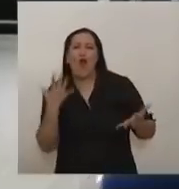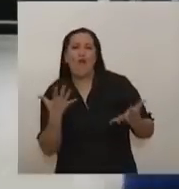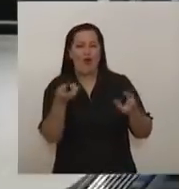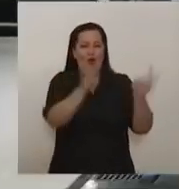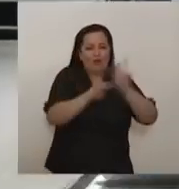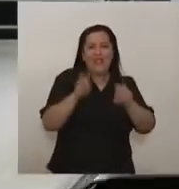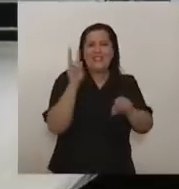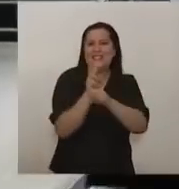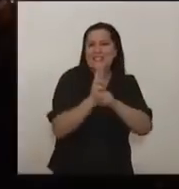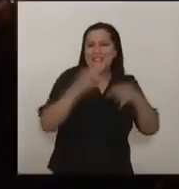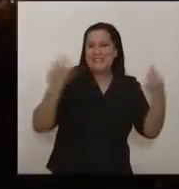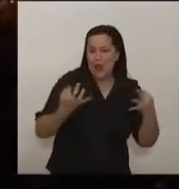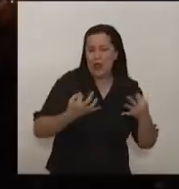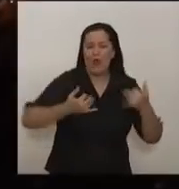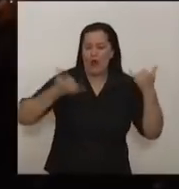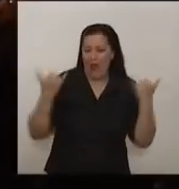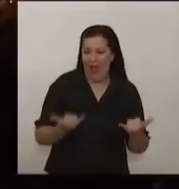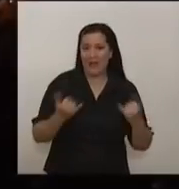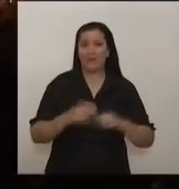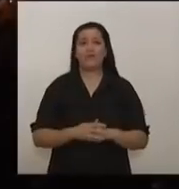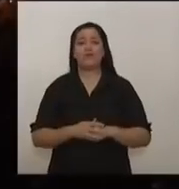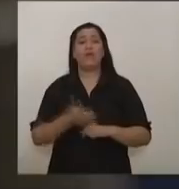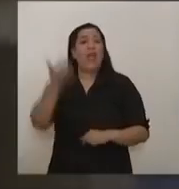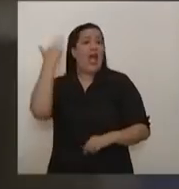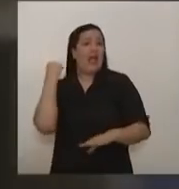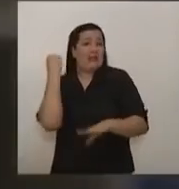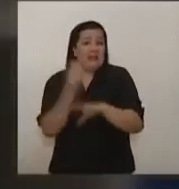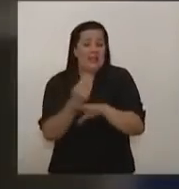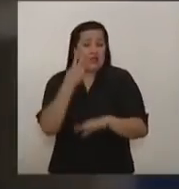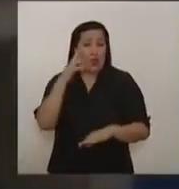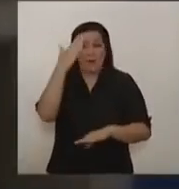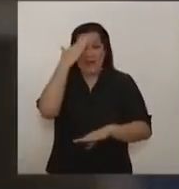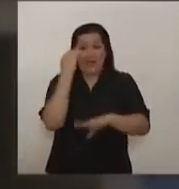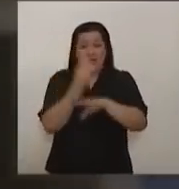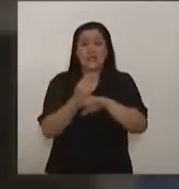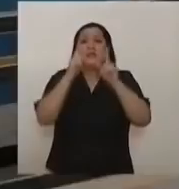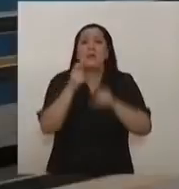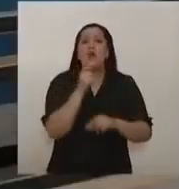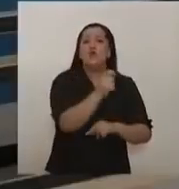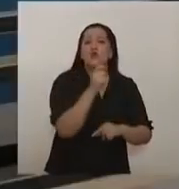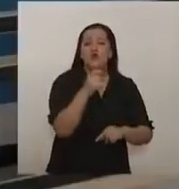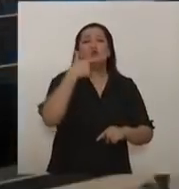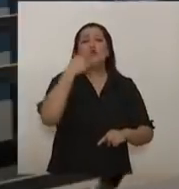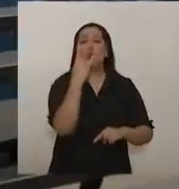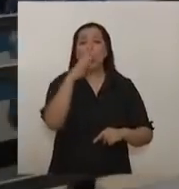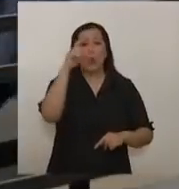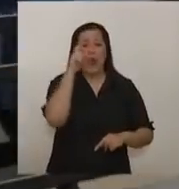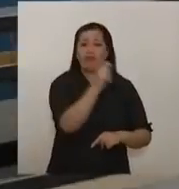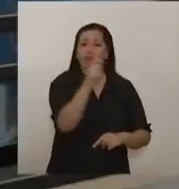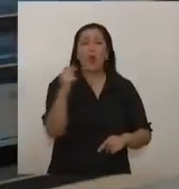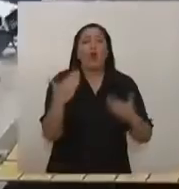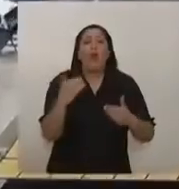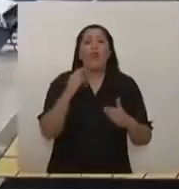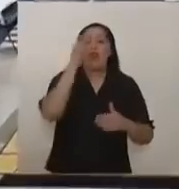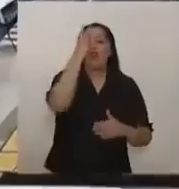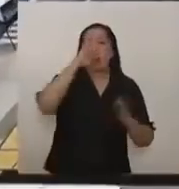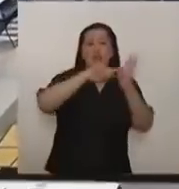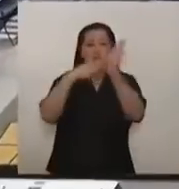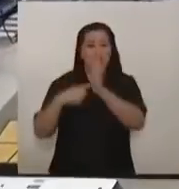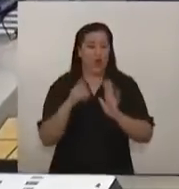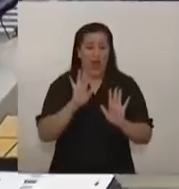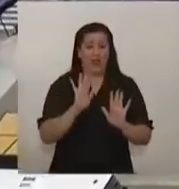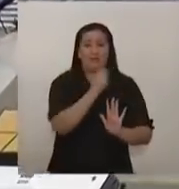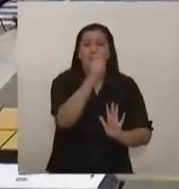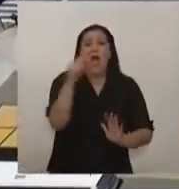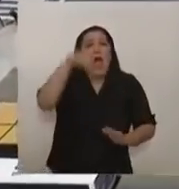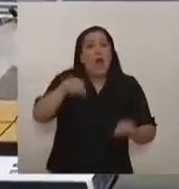y seguridad. Cuando llegamos, además, la SUBE se podía usar solo en 12 ciudades. Ahora